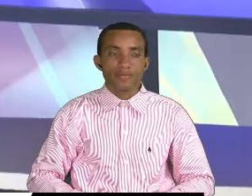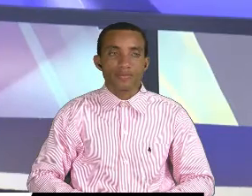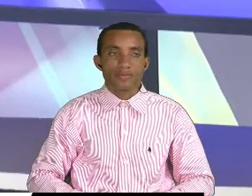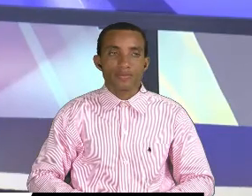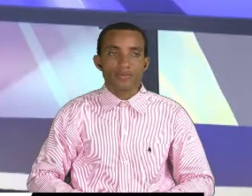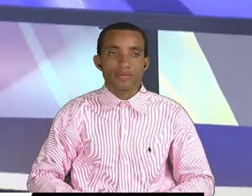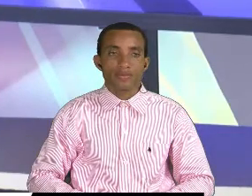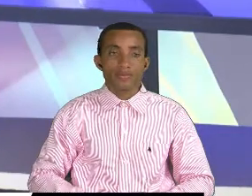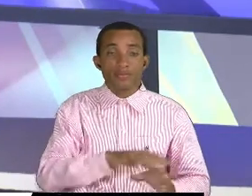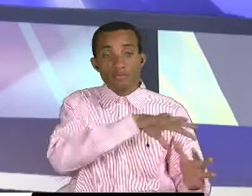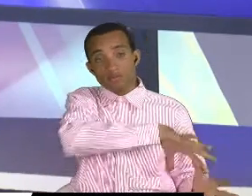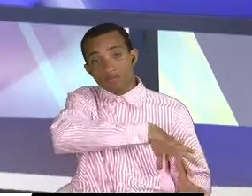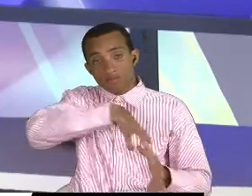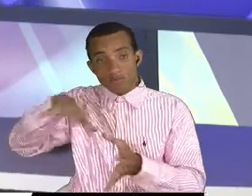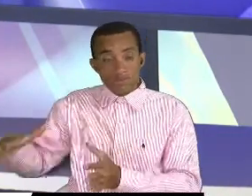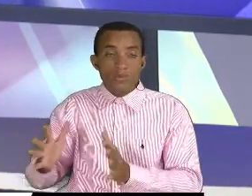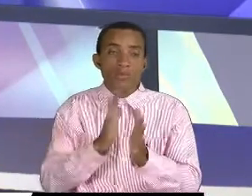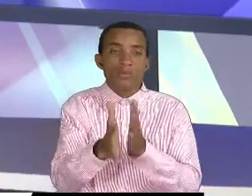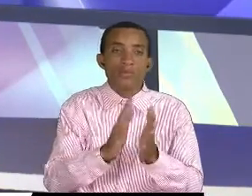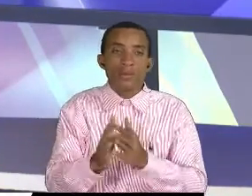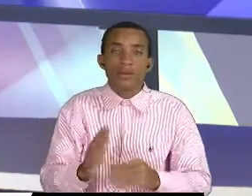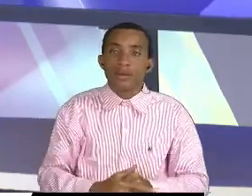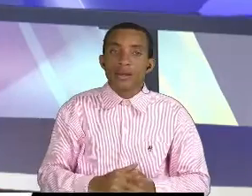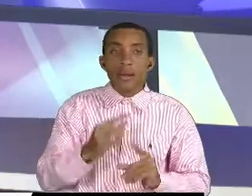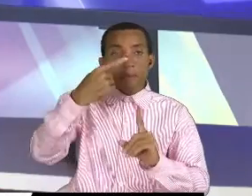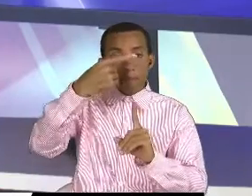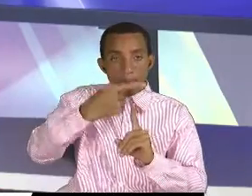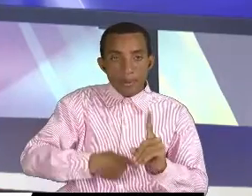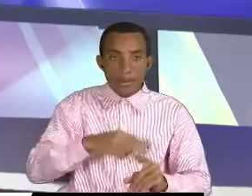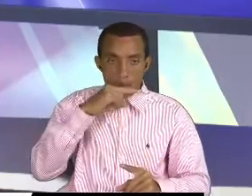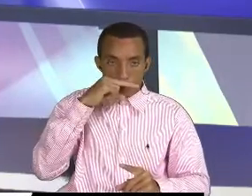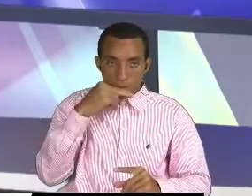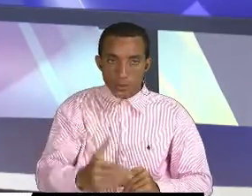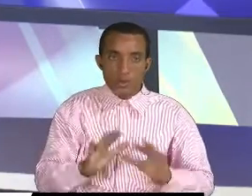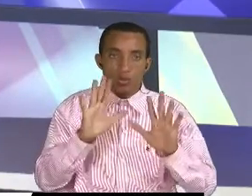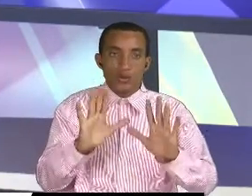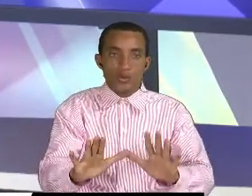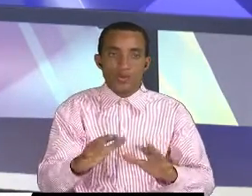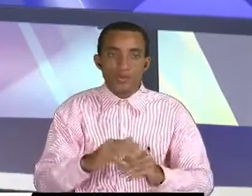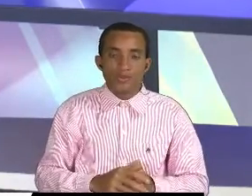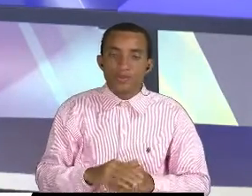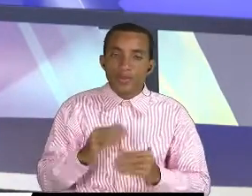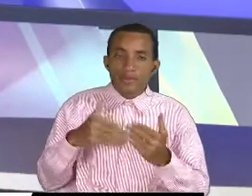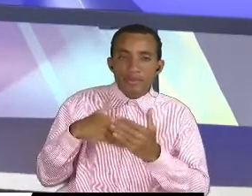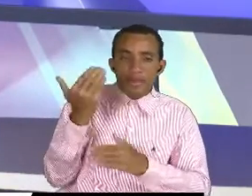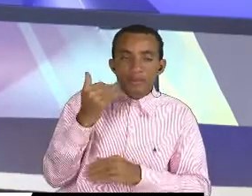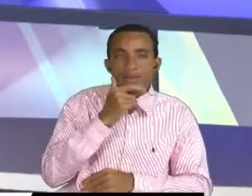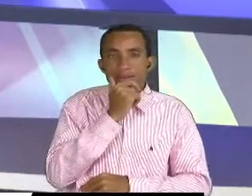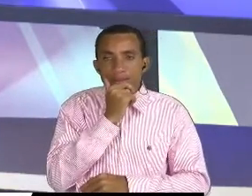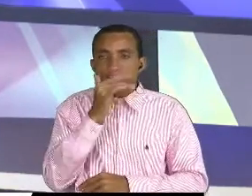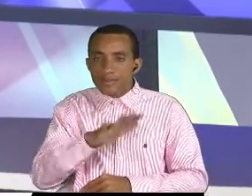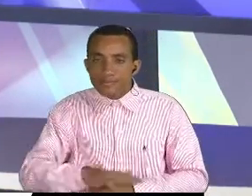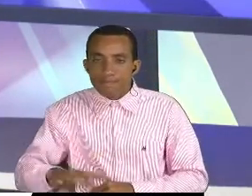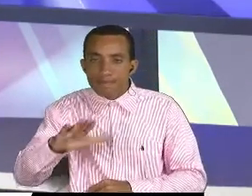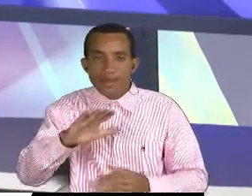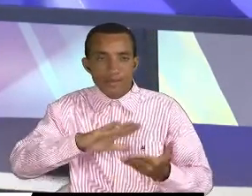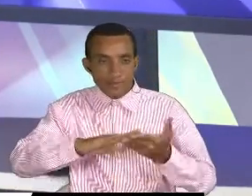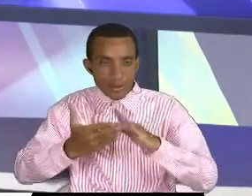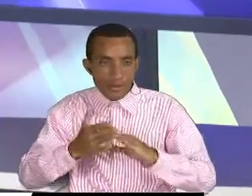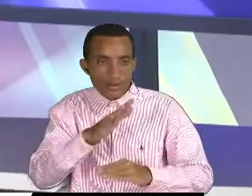En otras informaciones, con ocasión del Mes de los Niños, se puso en marcha iniciativa denominada Parques Territorios de Paz. Esta campaña